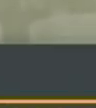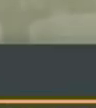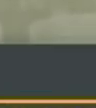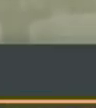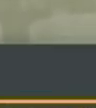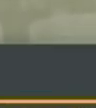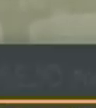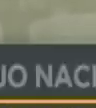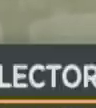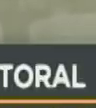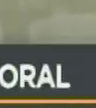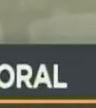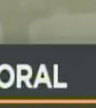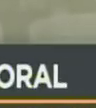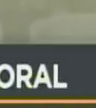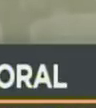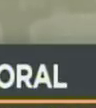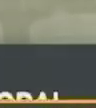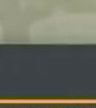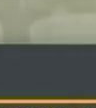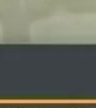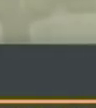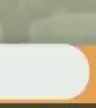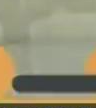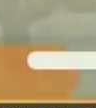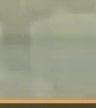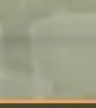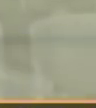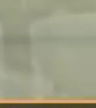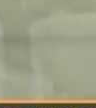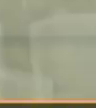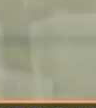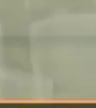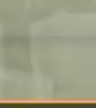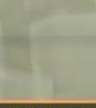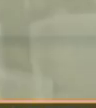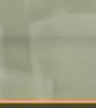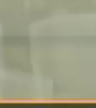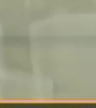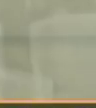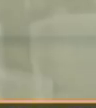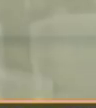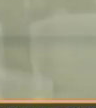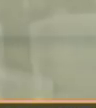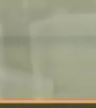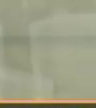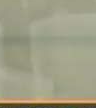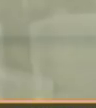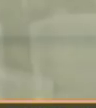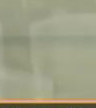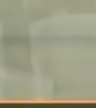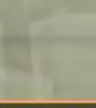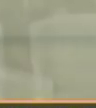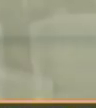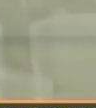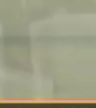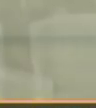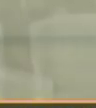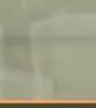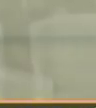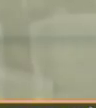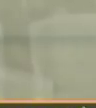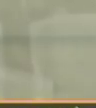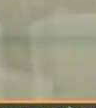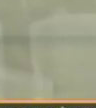fechas para realizar estos distintos eventos electorales, para elegir una nueva Asamblea